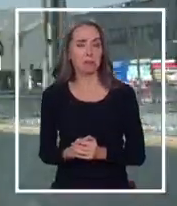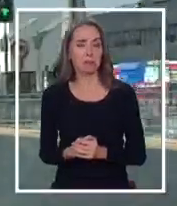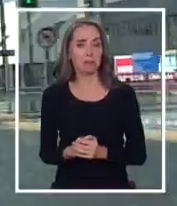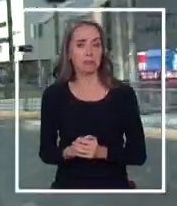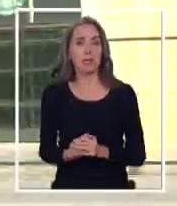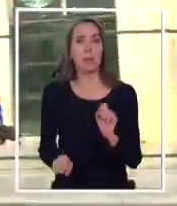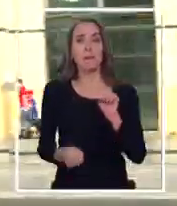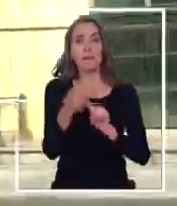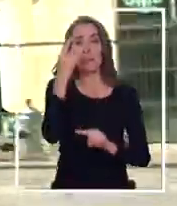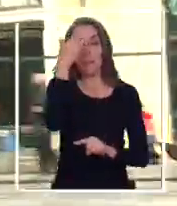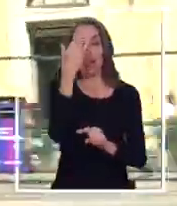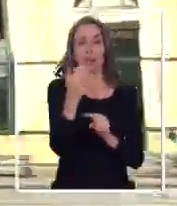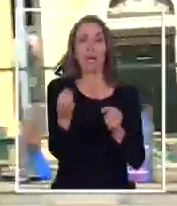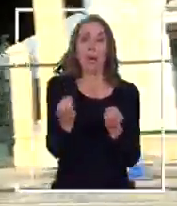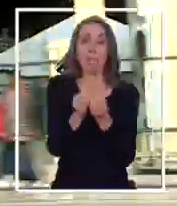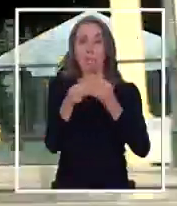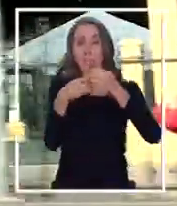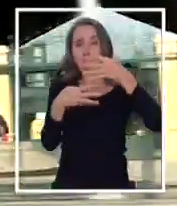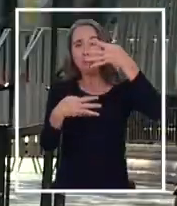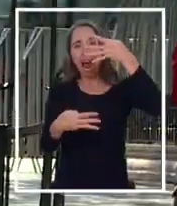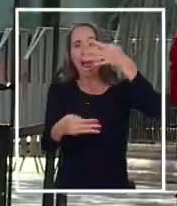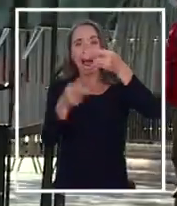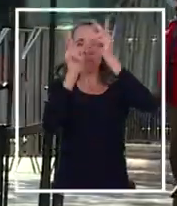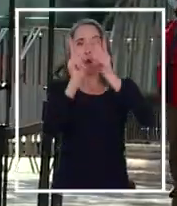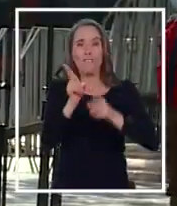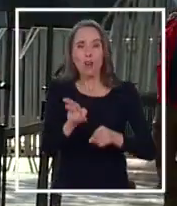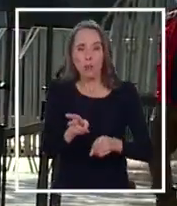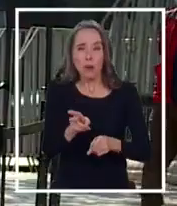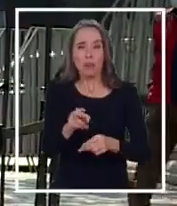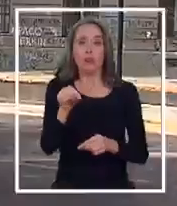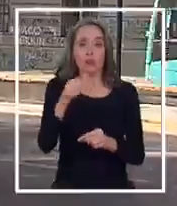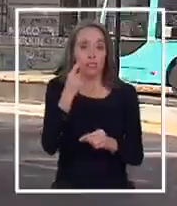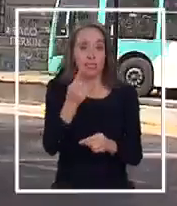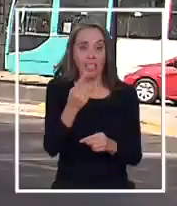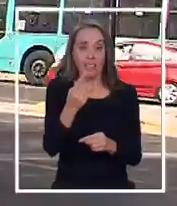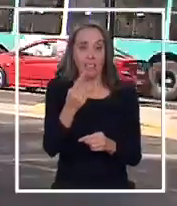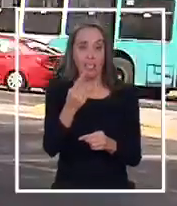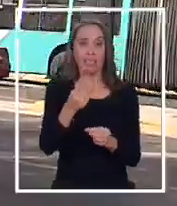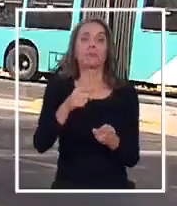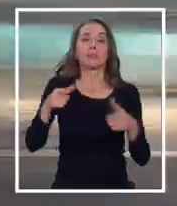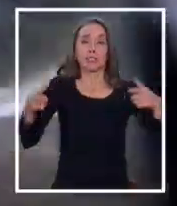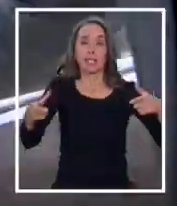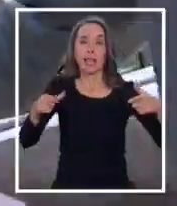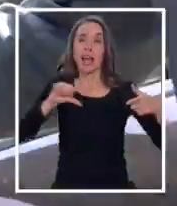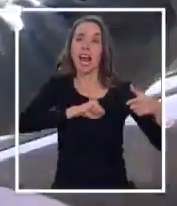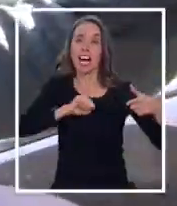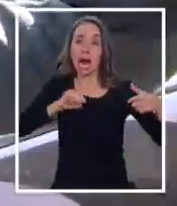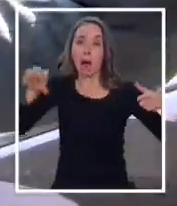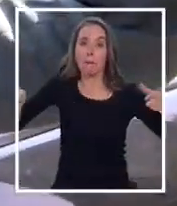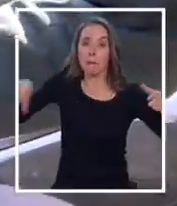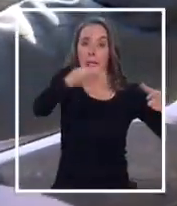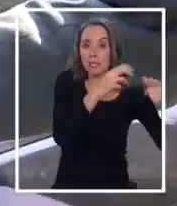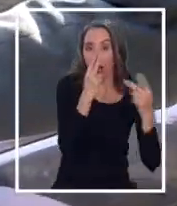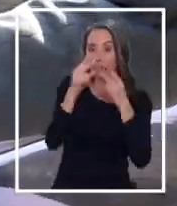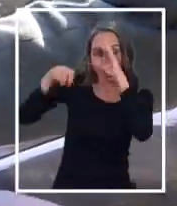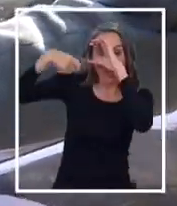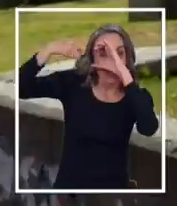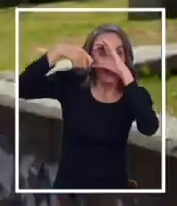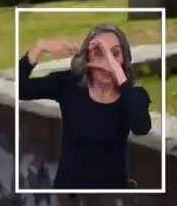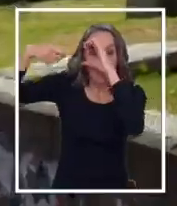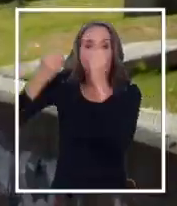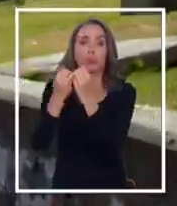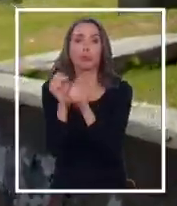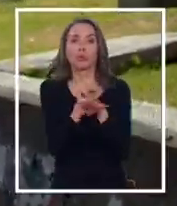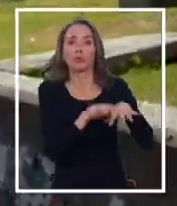el primer día con mayores restricciones que éste era el panorama en distintos puntos de la capital andaba tanto vehículo de bastante gente